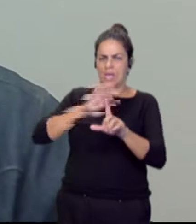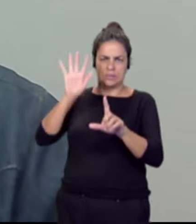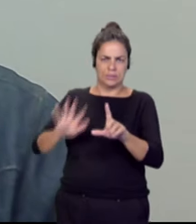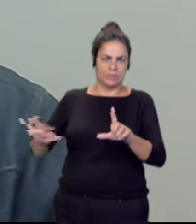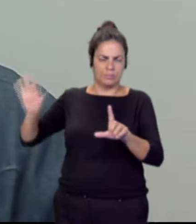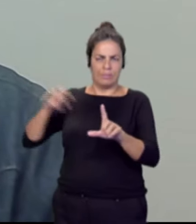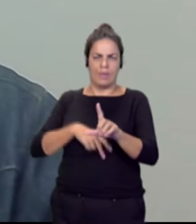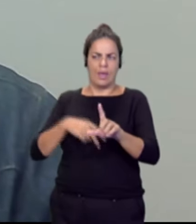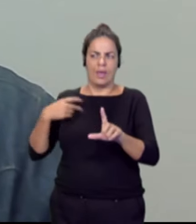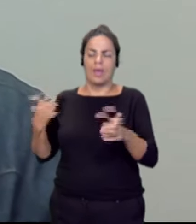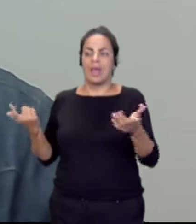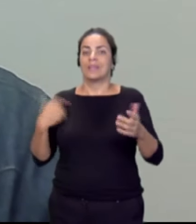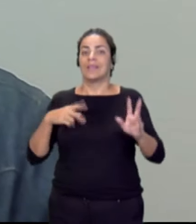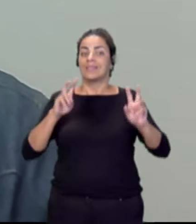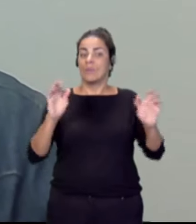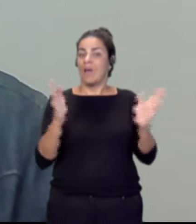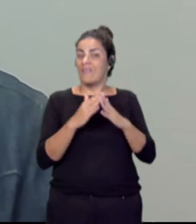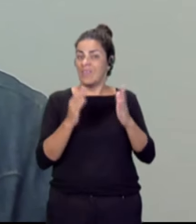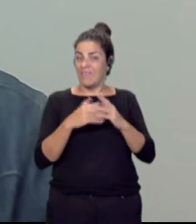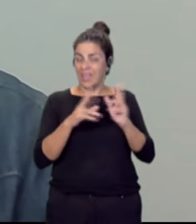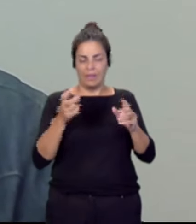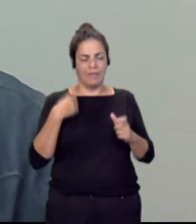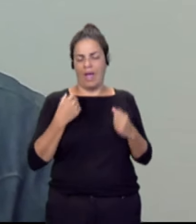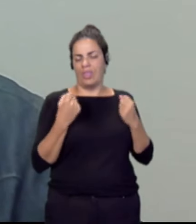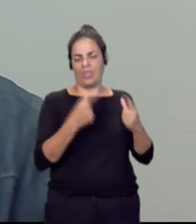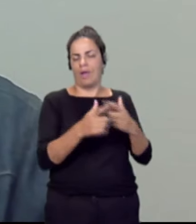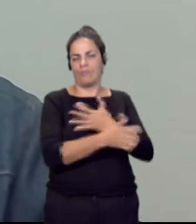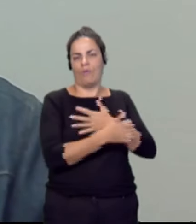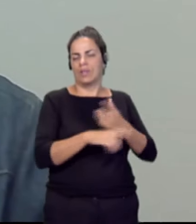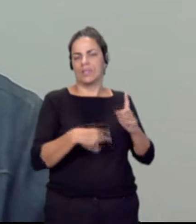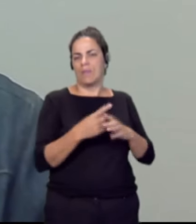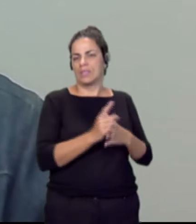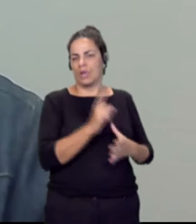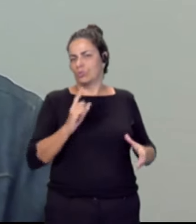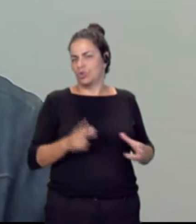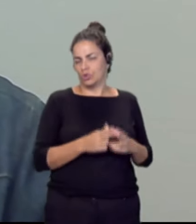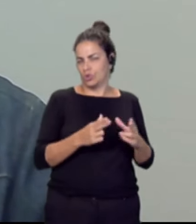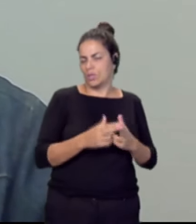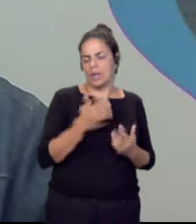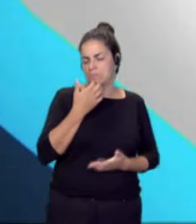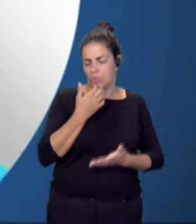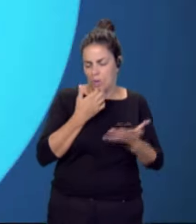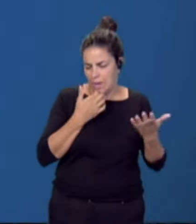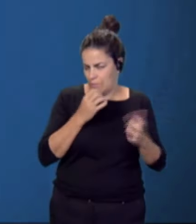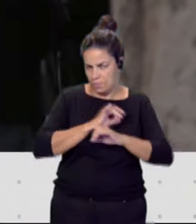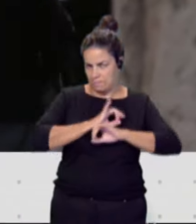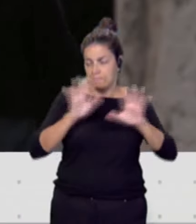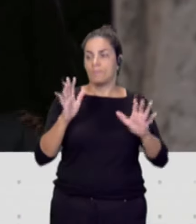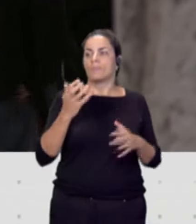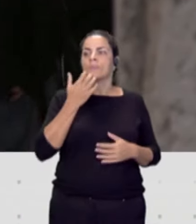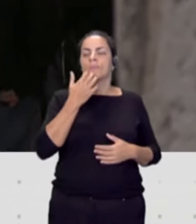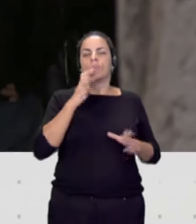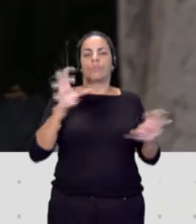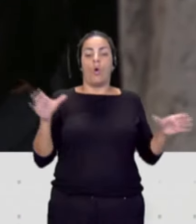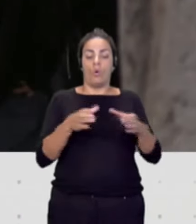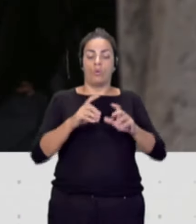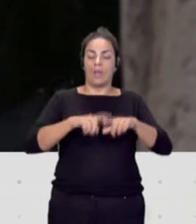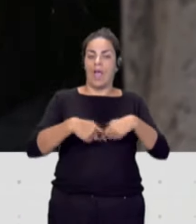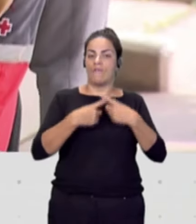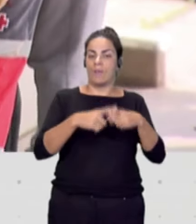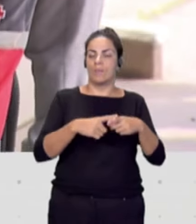sitúa en pobreza y exclusión social. Pensemos, por ejemplo, un ejemplo muy gráfico. Una familia que en